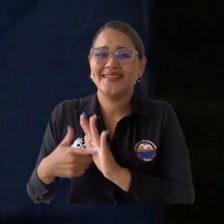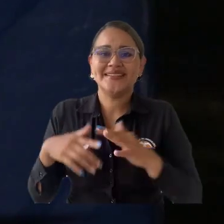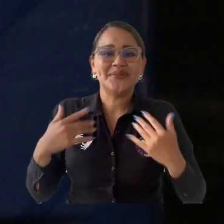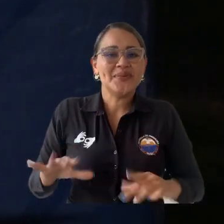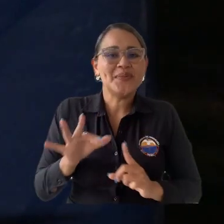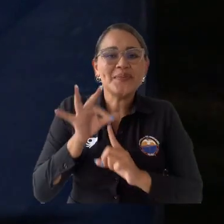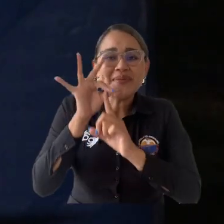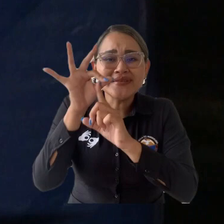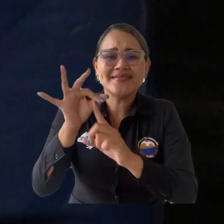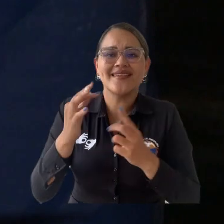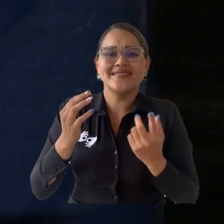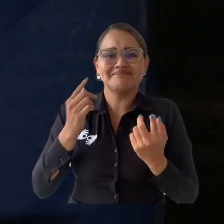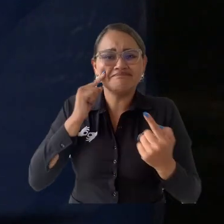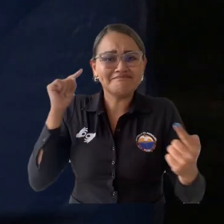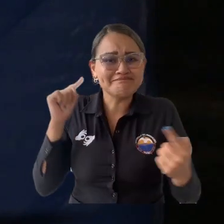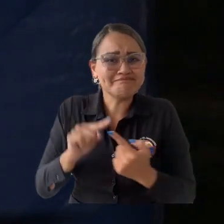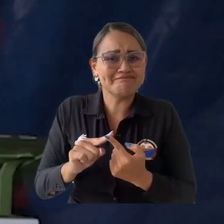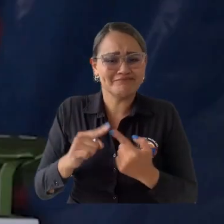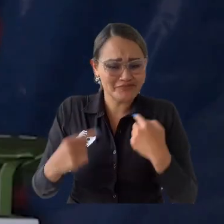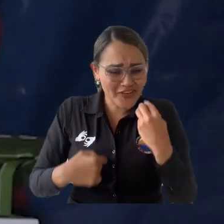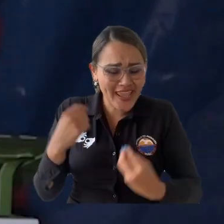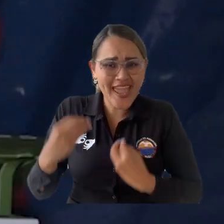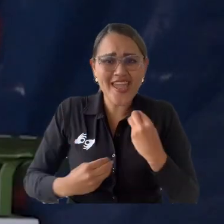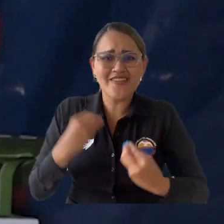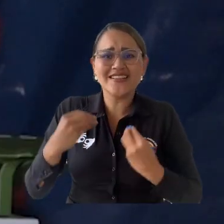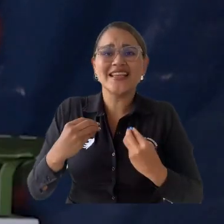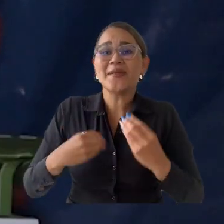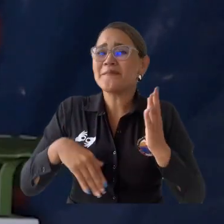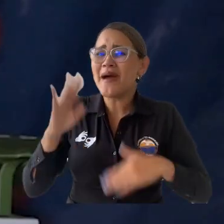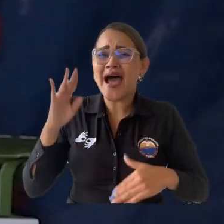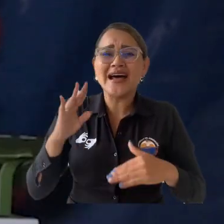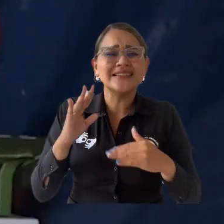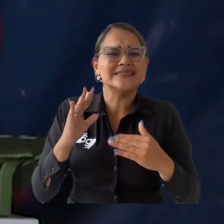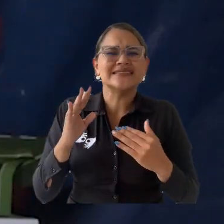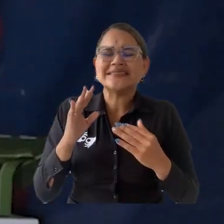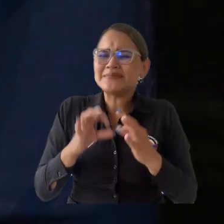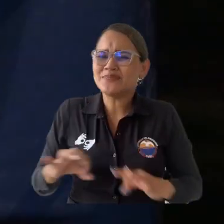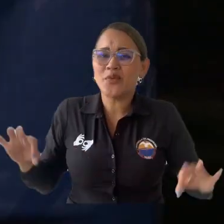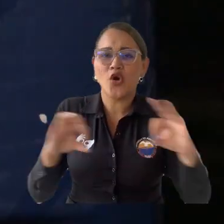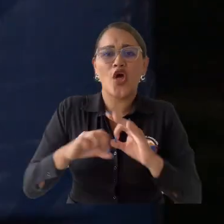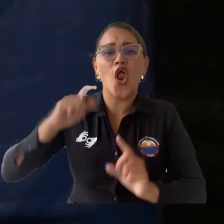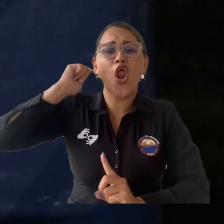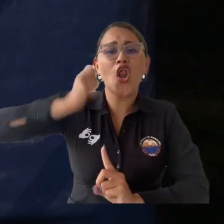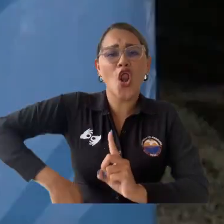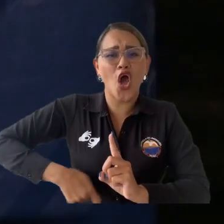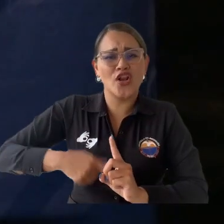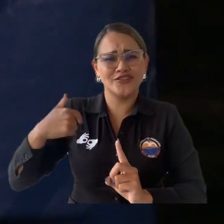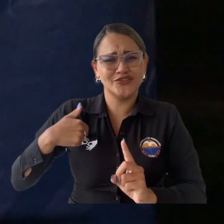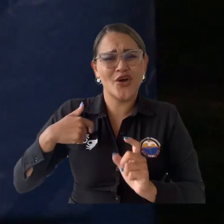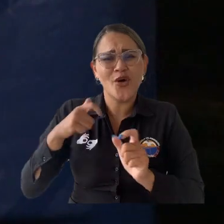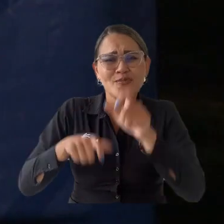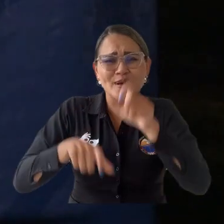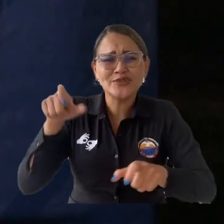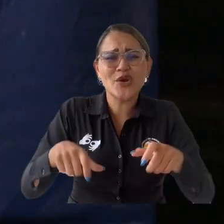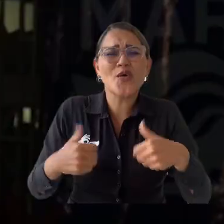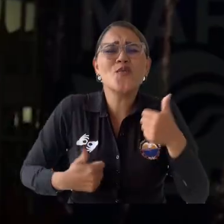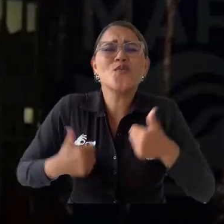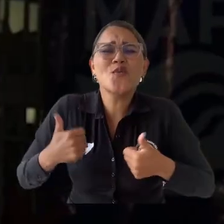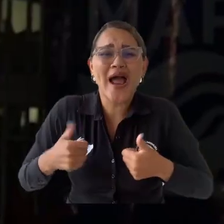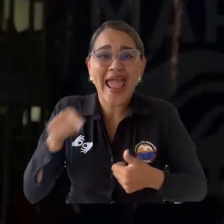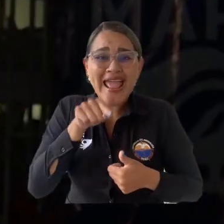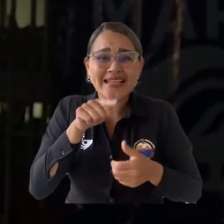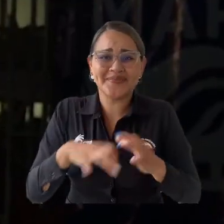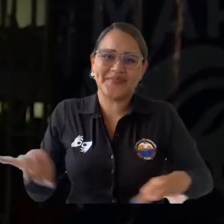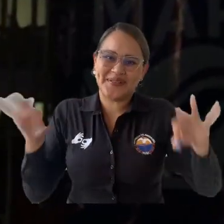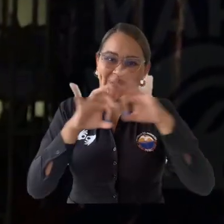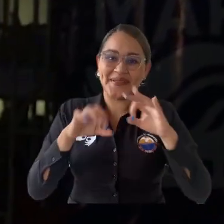por qué venimos a este mundo. O sea, no importa lo que tú realices, lo importante es cuál es tu rol en la humanidad. En un